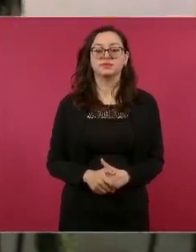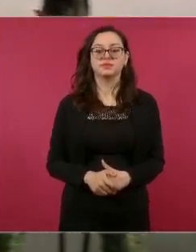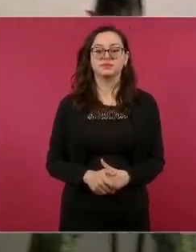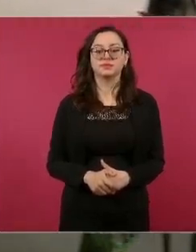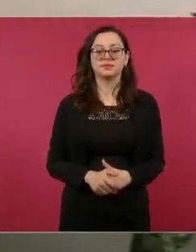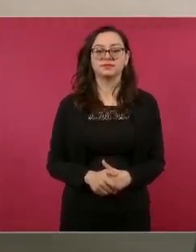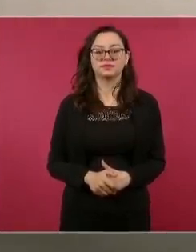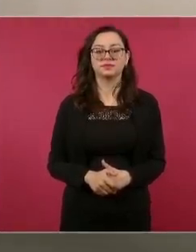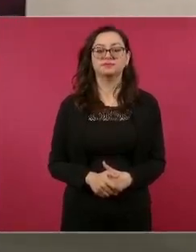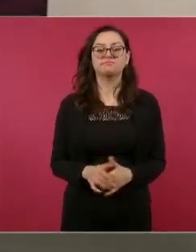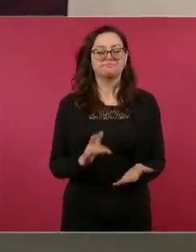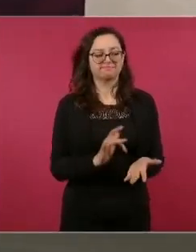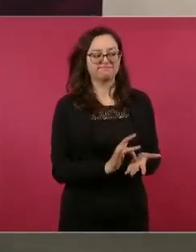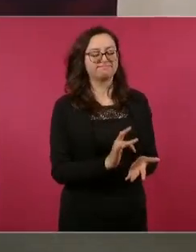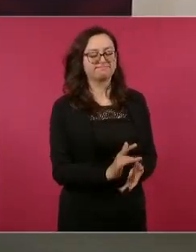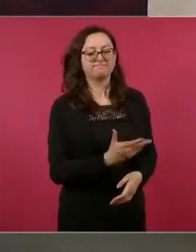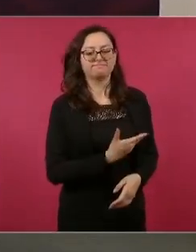Muchas gracias, señor